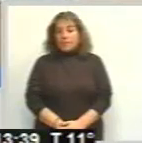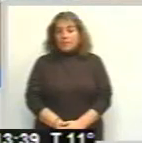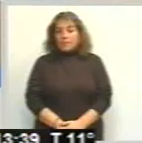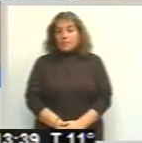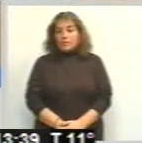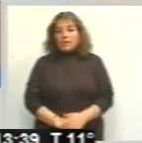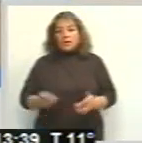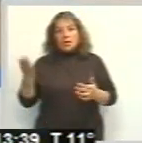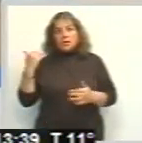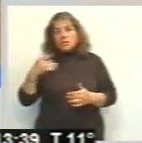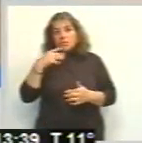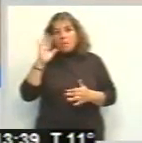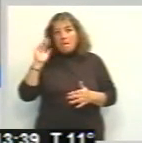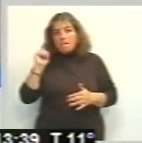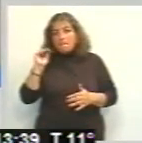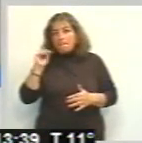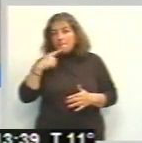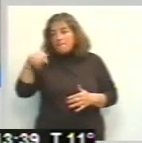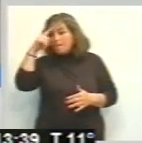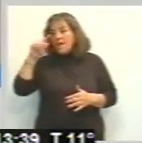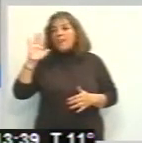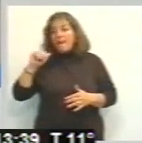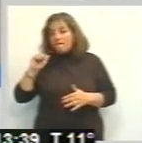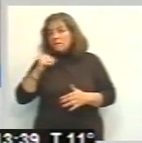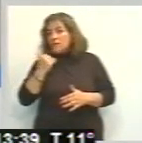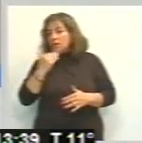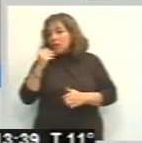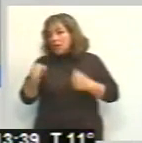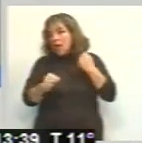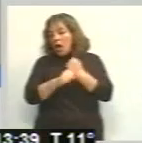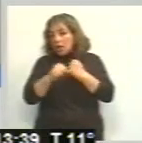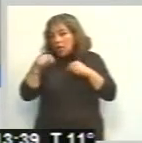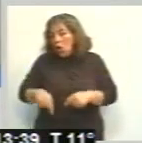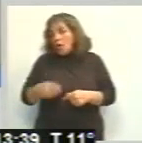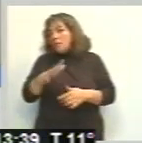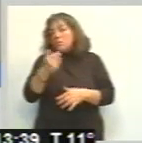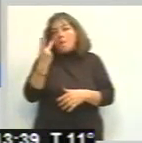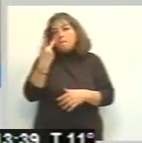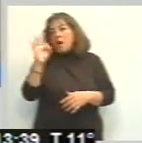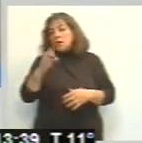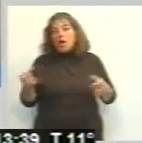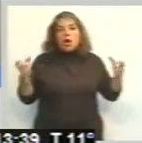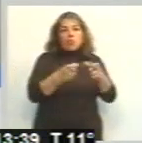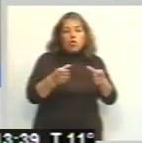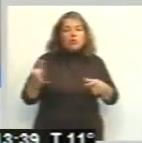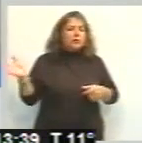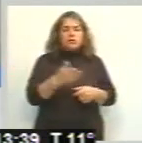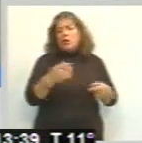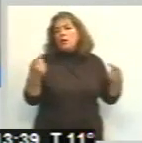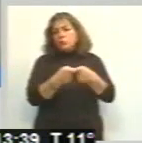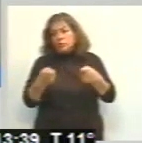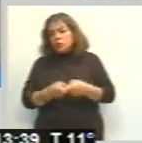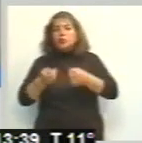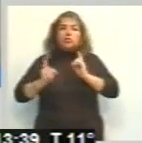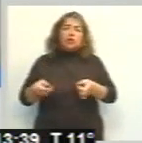Ya hace, desde el mes de abril aproximadamente a la fecha, llevamos más de 20 reuniones con todos los sectores, con Docentes